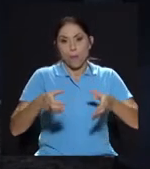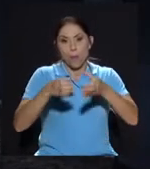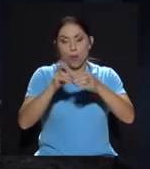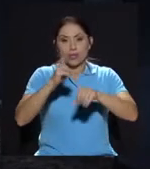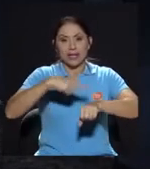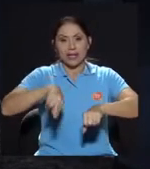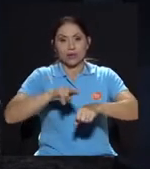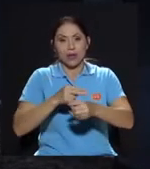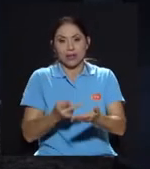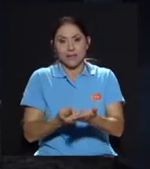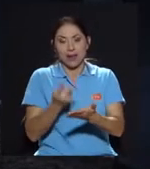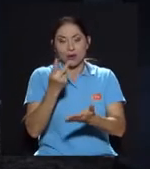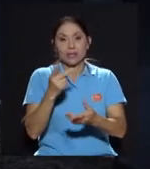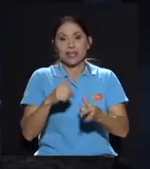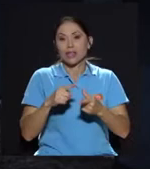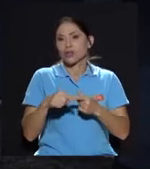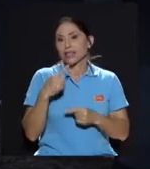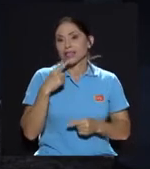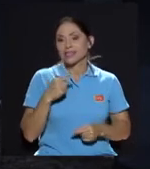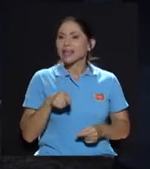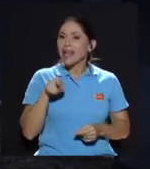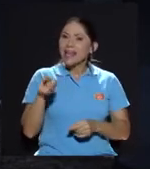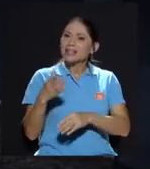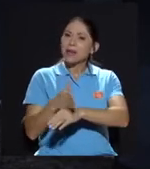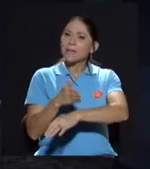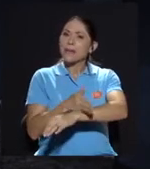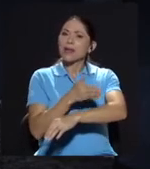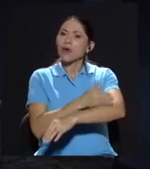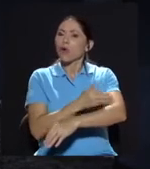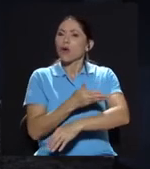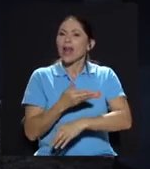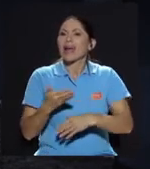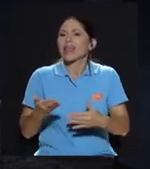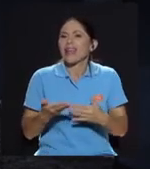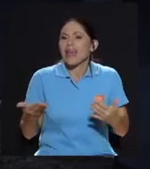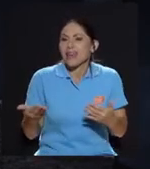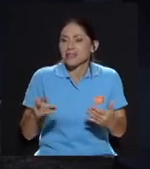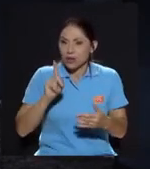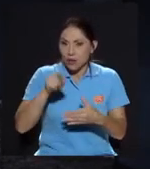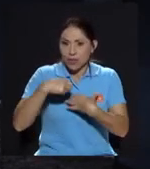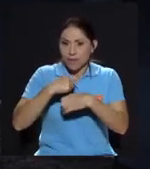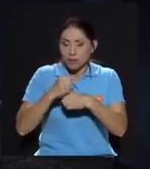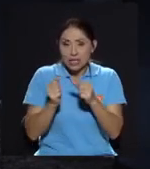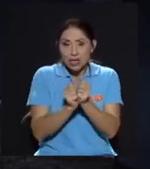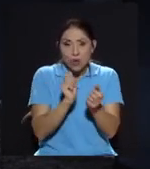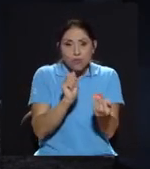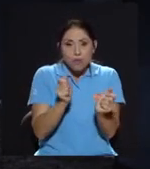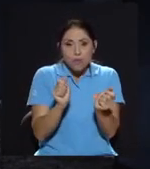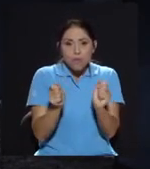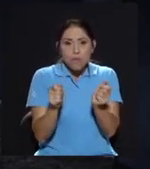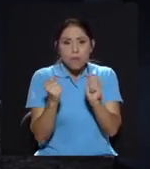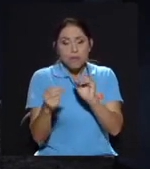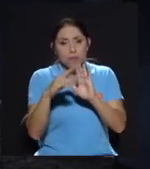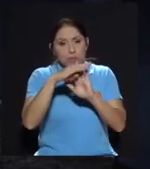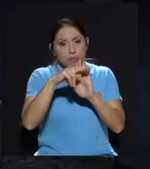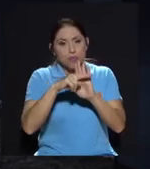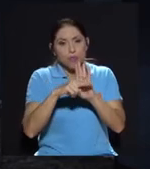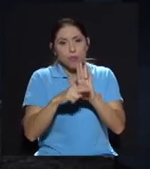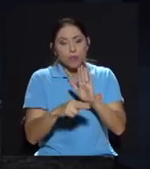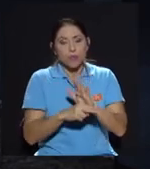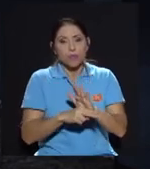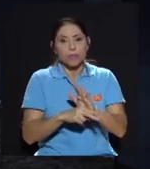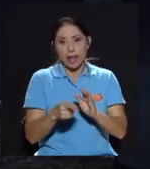esas acciones de mejora que tenemos que hacer dentro de la parte regulatoria que existe y sobre eso es que nos hemos fijado uno de los objetivos para los